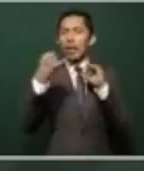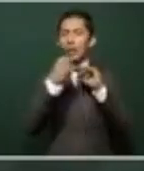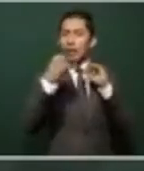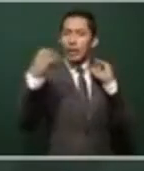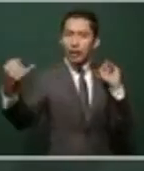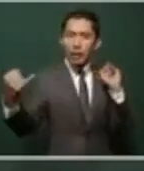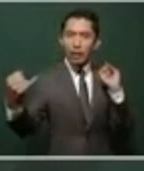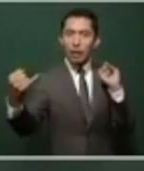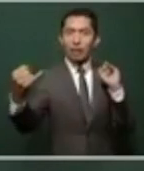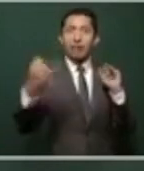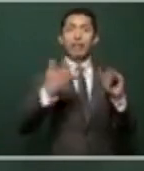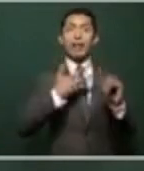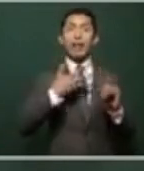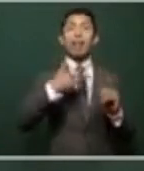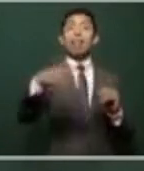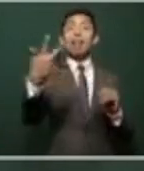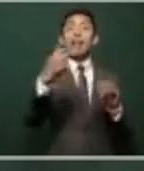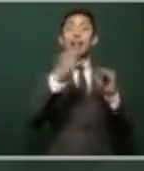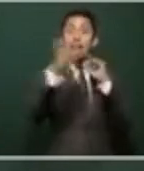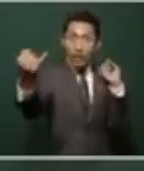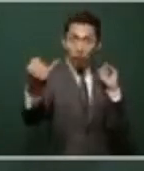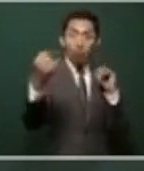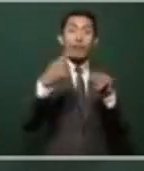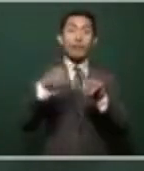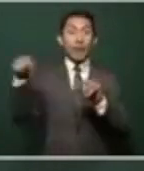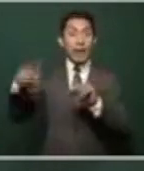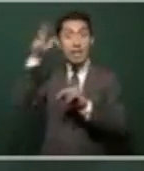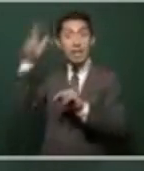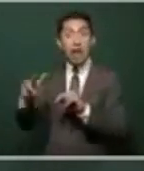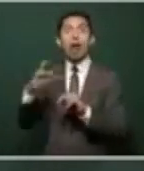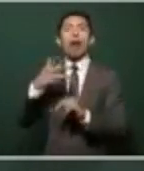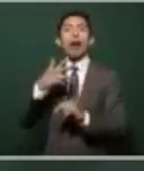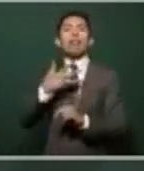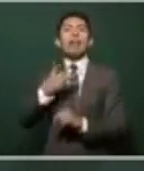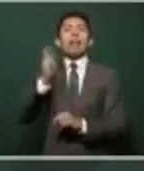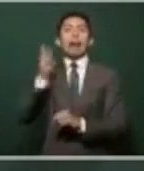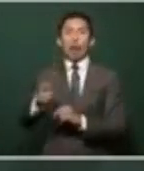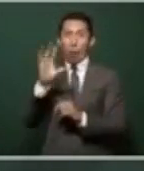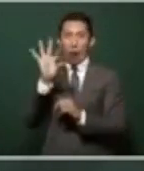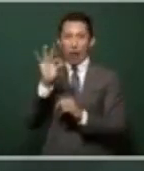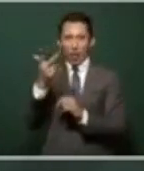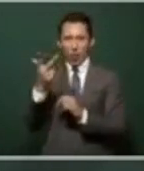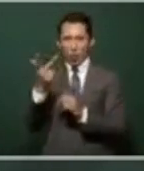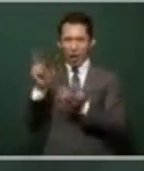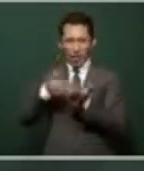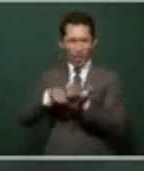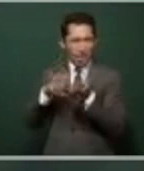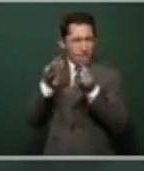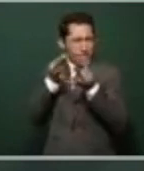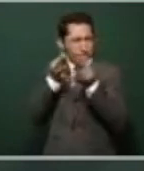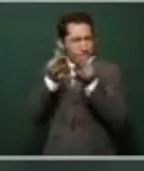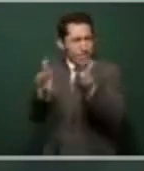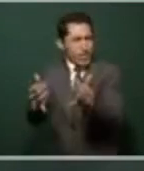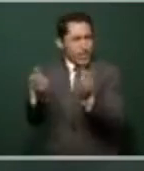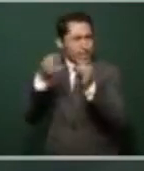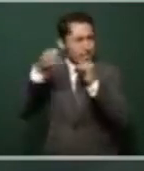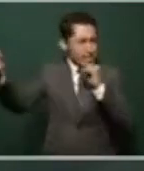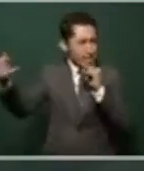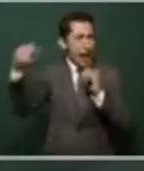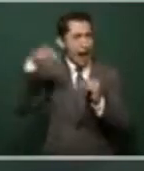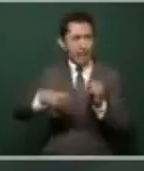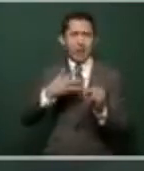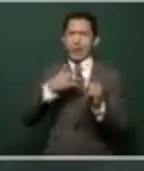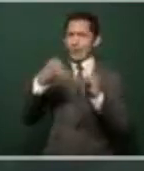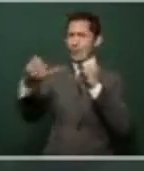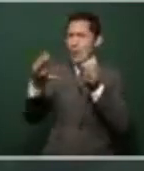13 hilos, mientras que la fibra óptica de Hidalgo será en 48 hilos, nada más para que se den una idea de la calidad que